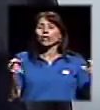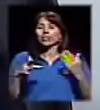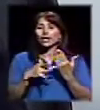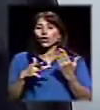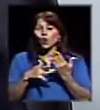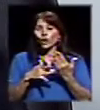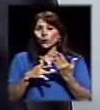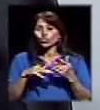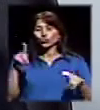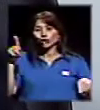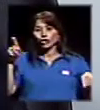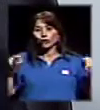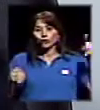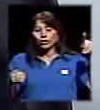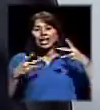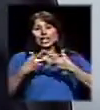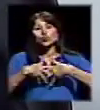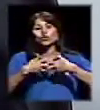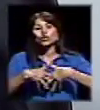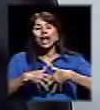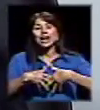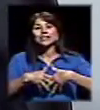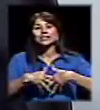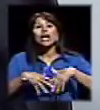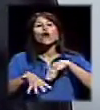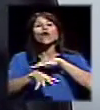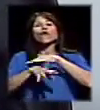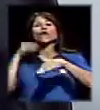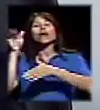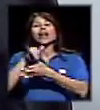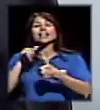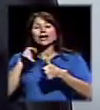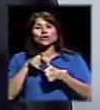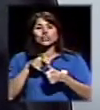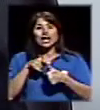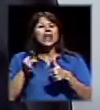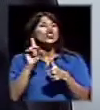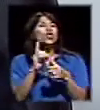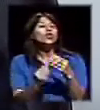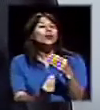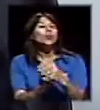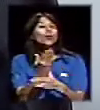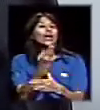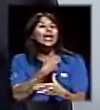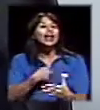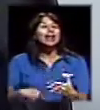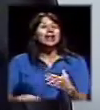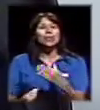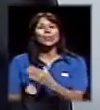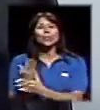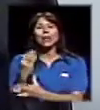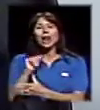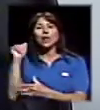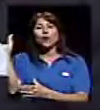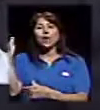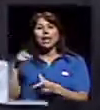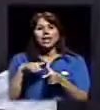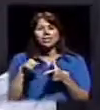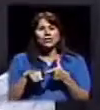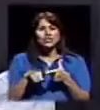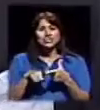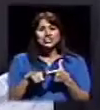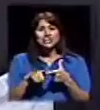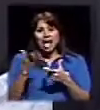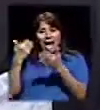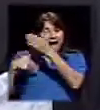tecnológicos e industriales fuera de San José, en Heredia, en Alajuela, y San José va perdiendo gradualmente ese casi monopolio